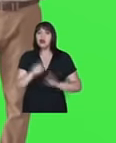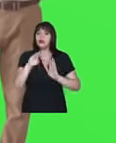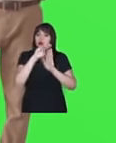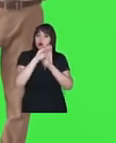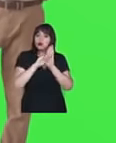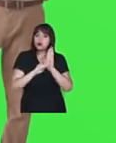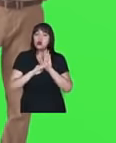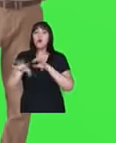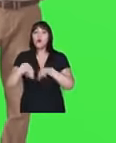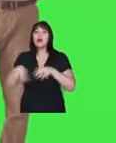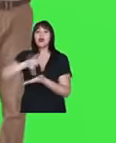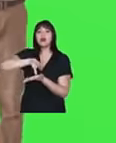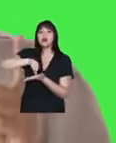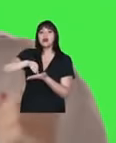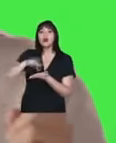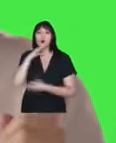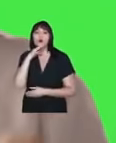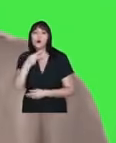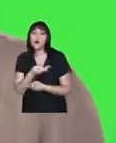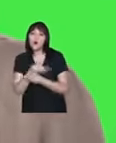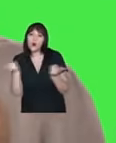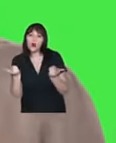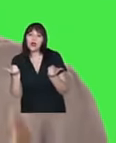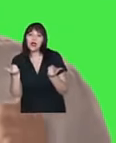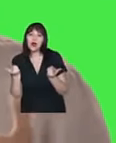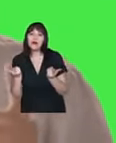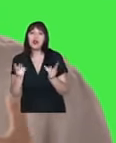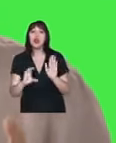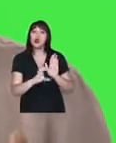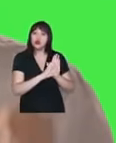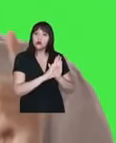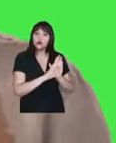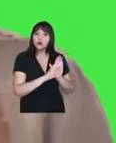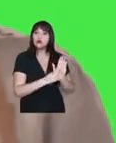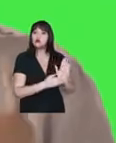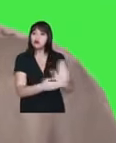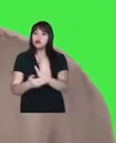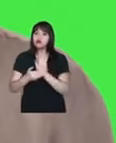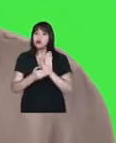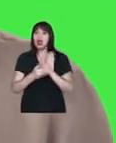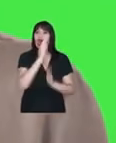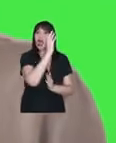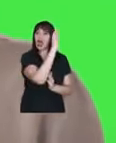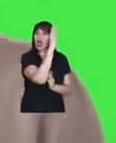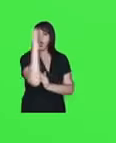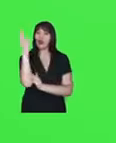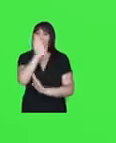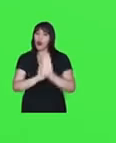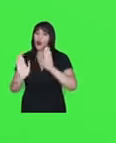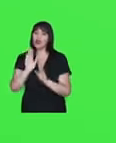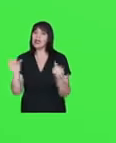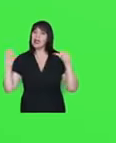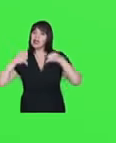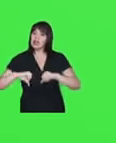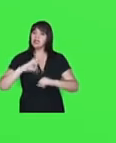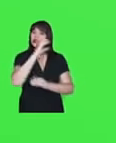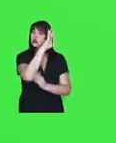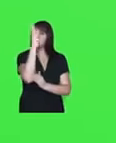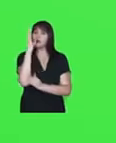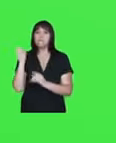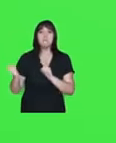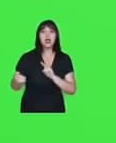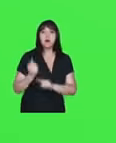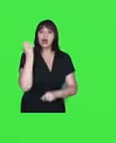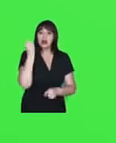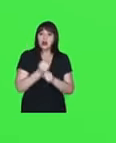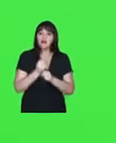y estableciéndola como un bien nacional de uso público. Es más, proponemos una constitución ecológica que se ocupe de la crisis climática, creando